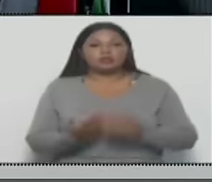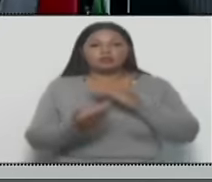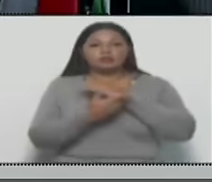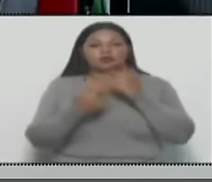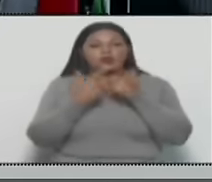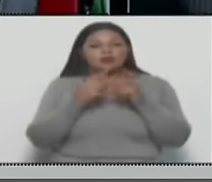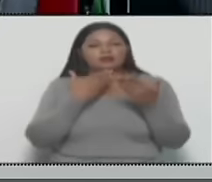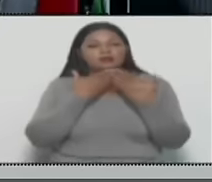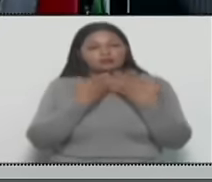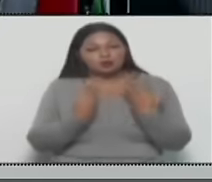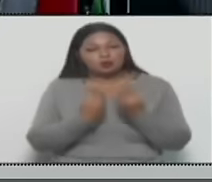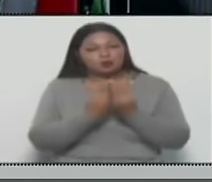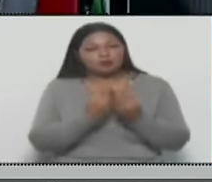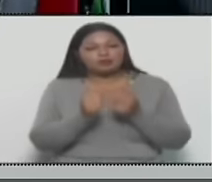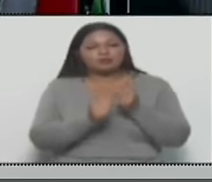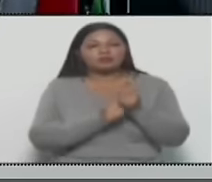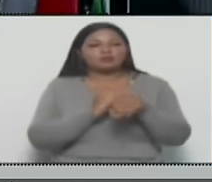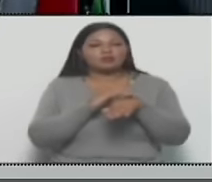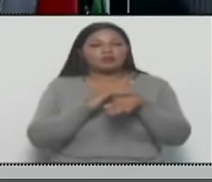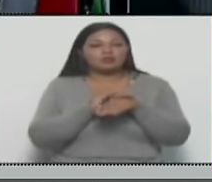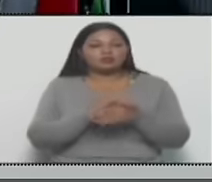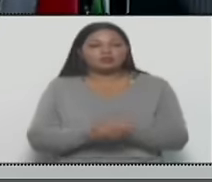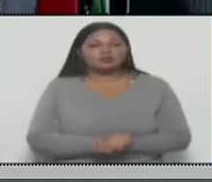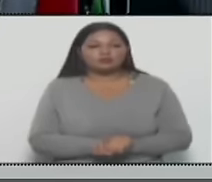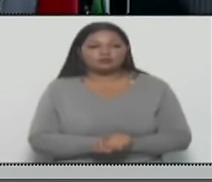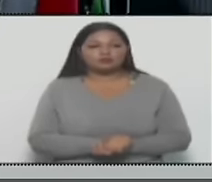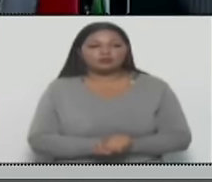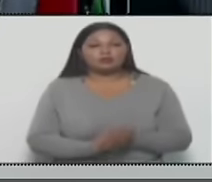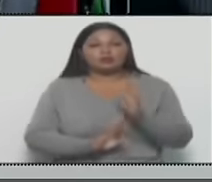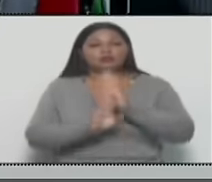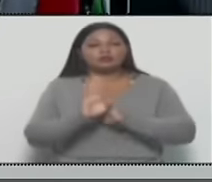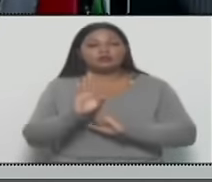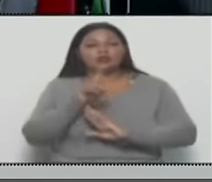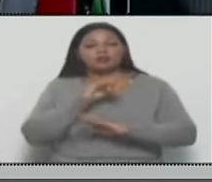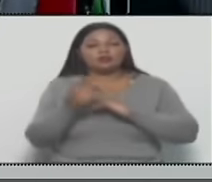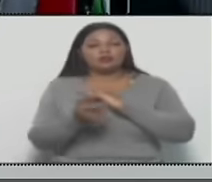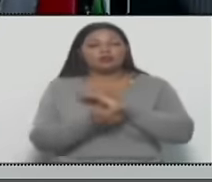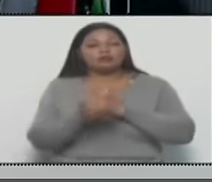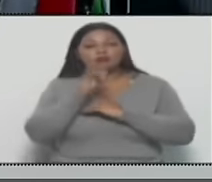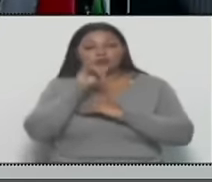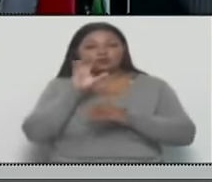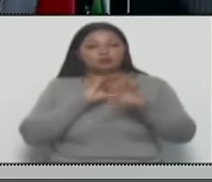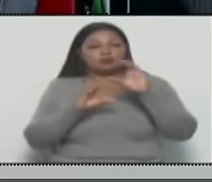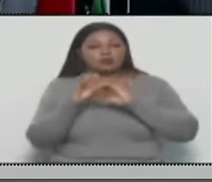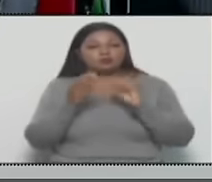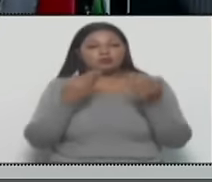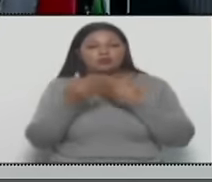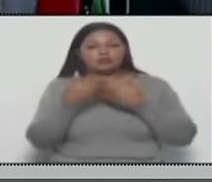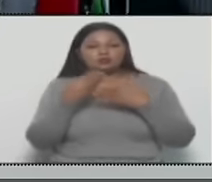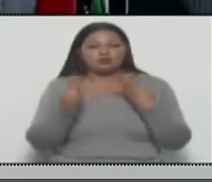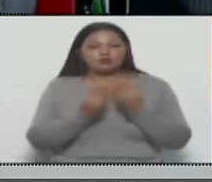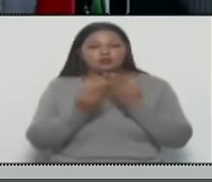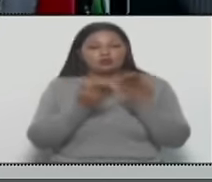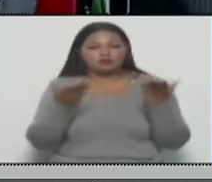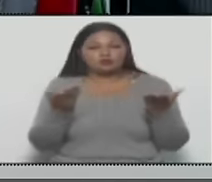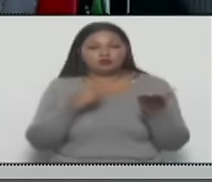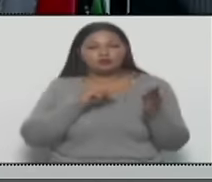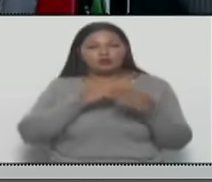Gracias por acompañarnos, viceministro. Raúl Hernández, viceministro para el Desarrollo de las Tecnologías de la Información y la Comunicación, compartiendo con nosotros esta mañana en el